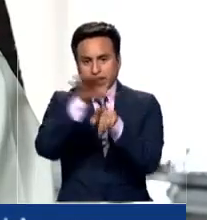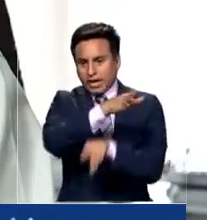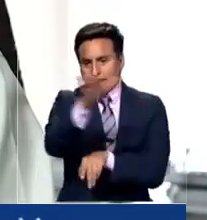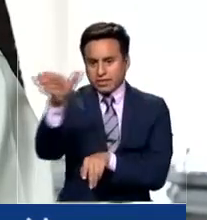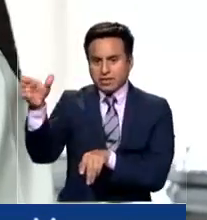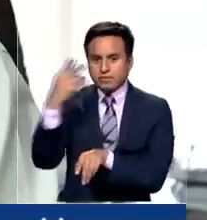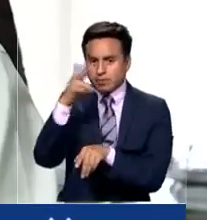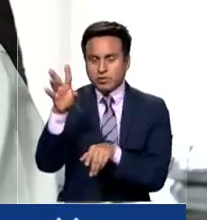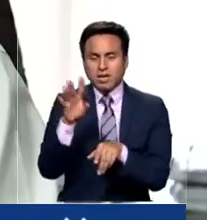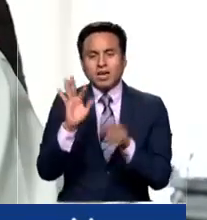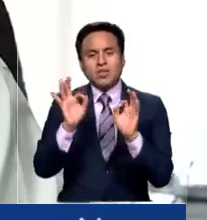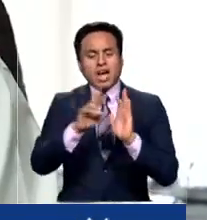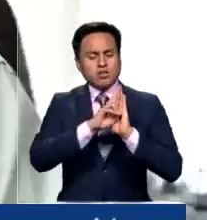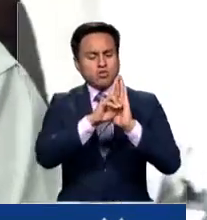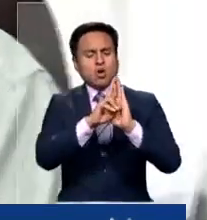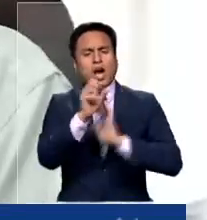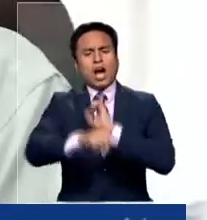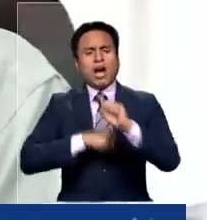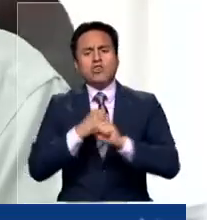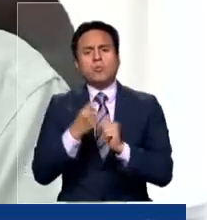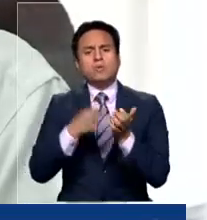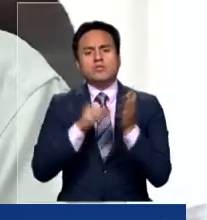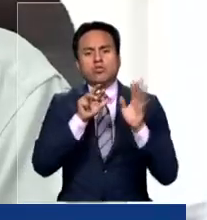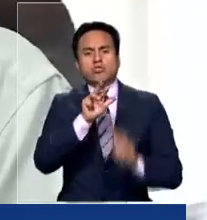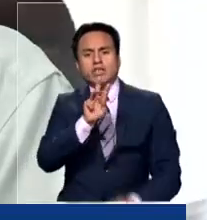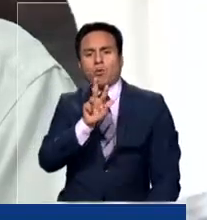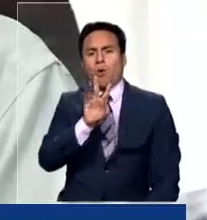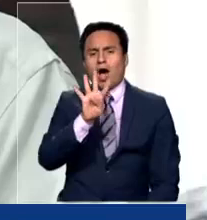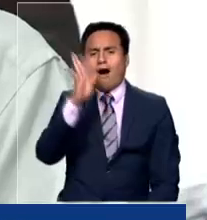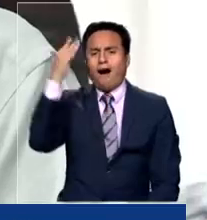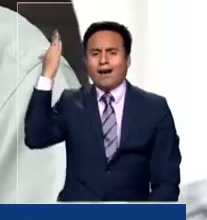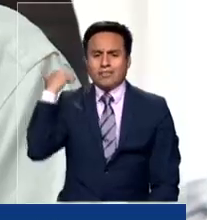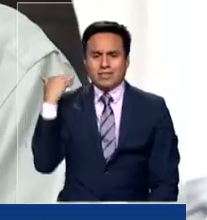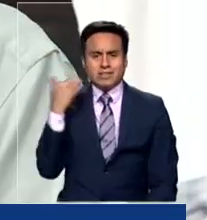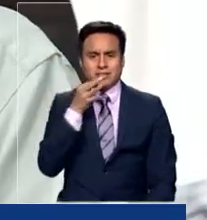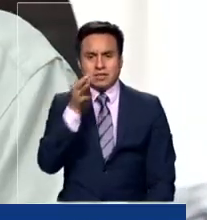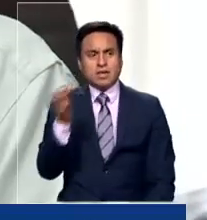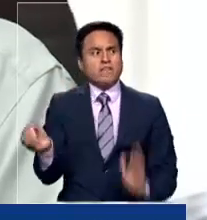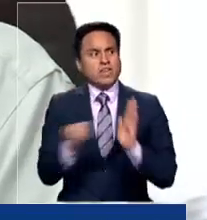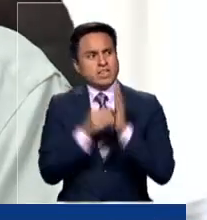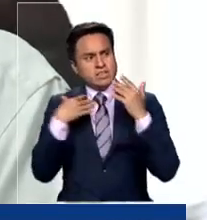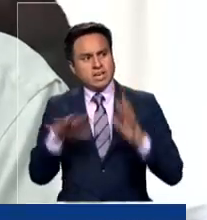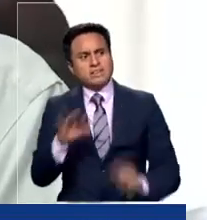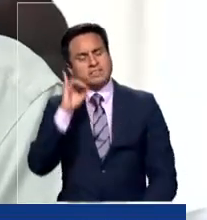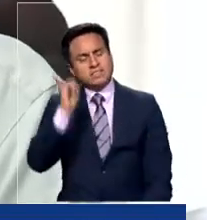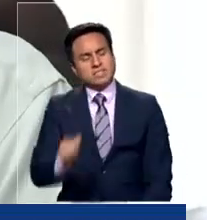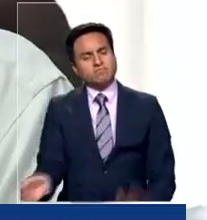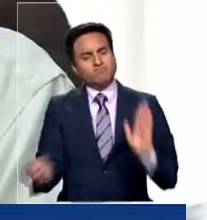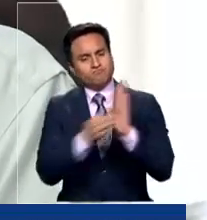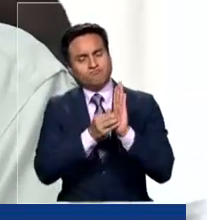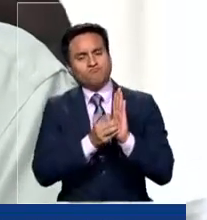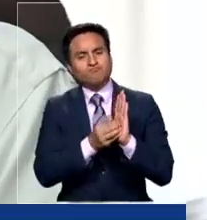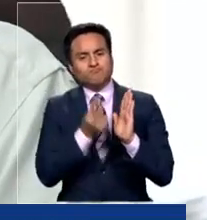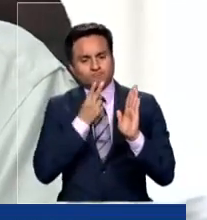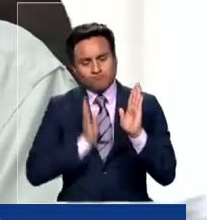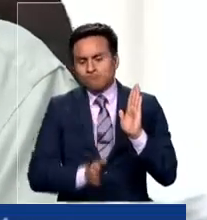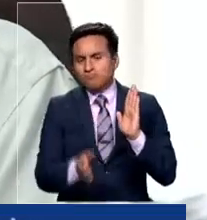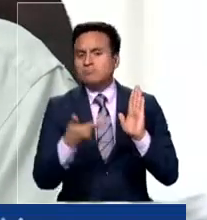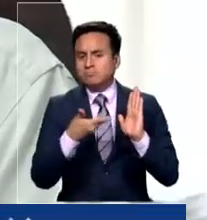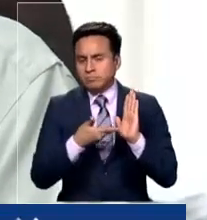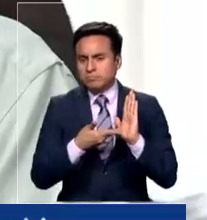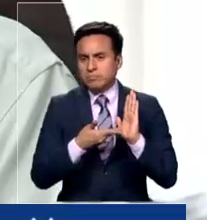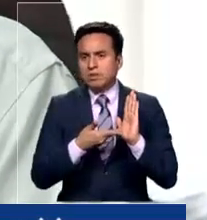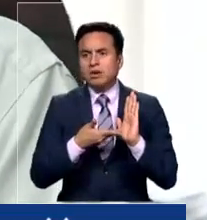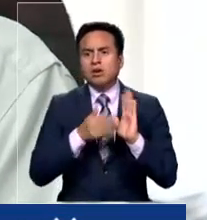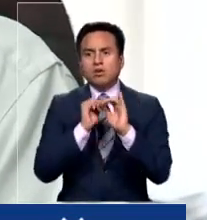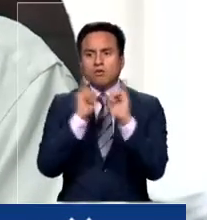en una resolución del año 1984 lo primero esa resolución está vigente si esta resolución está vigente ese es el